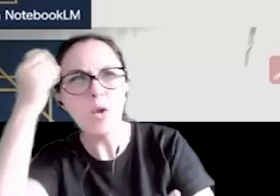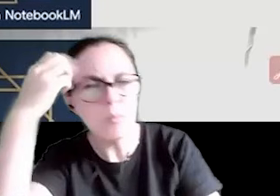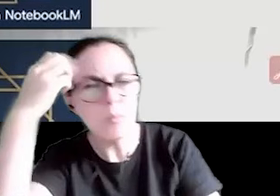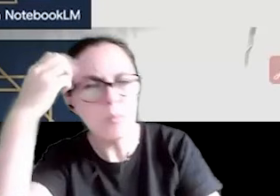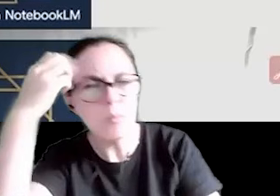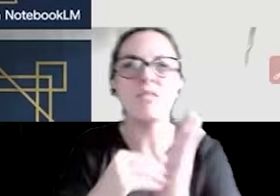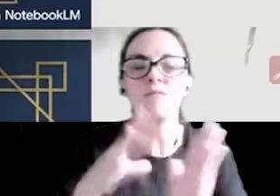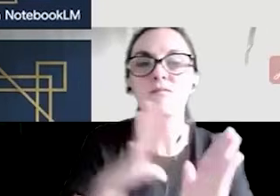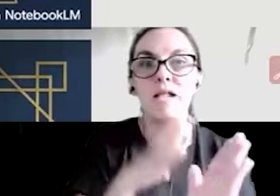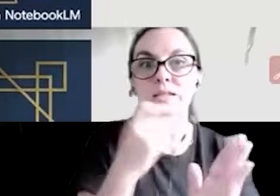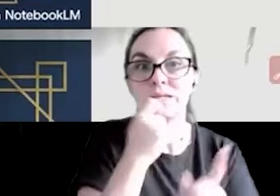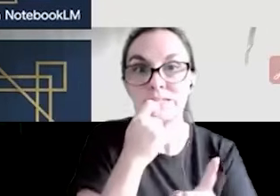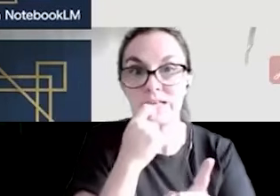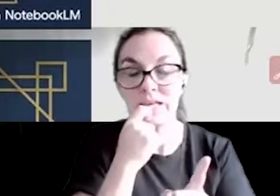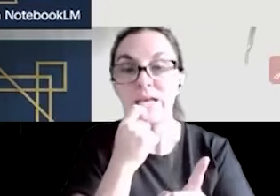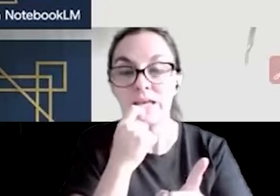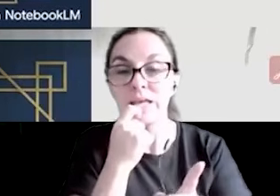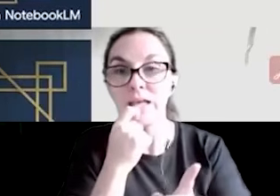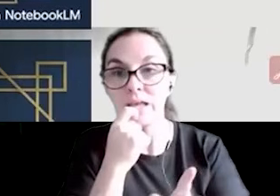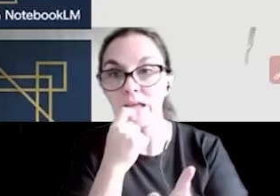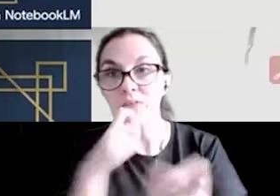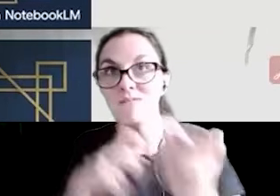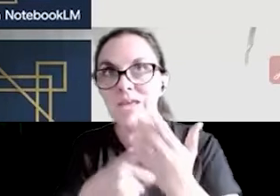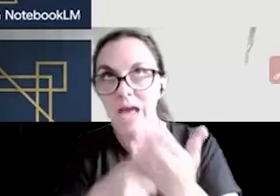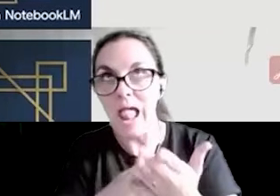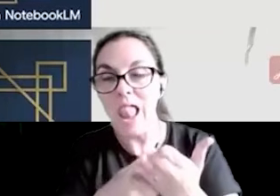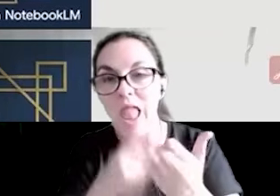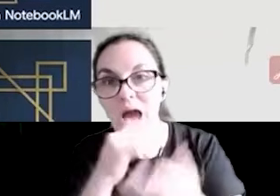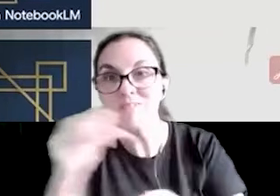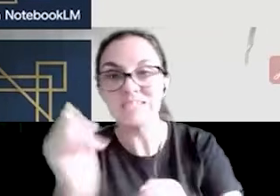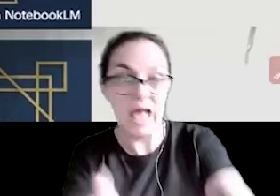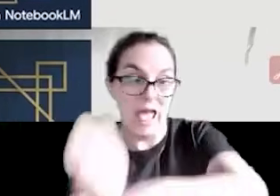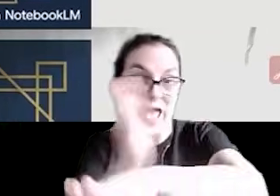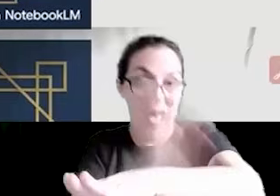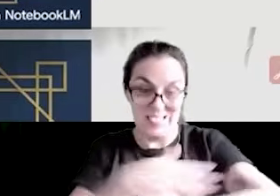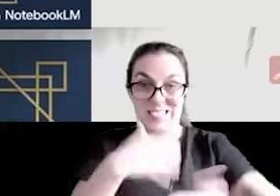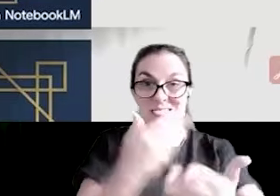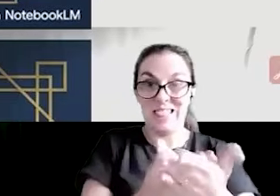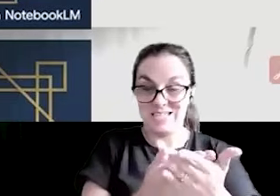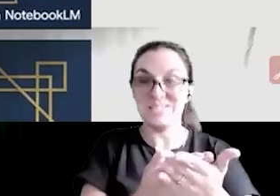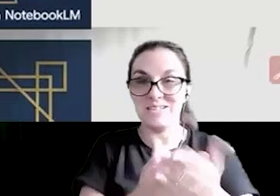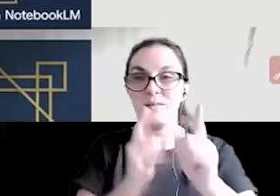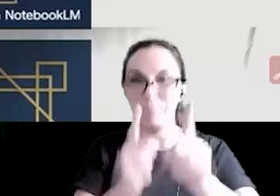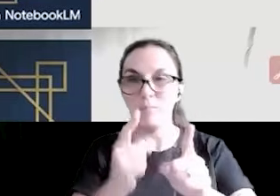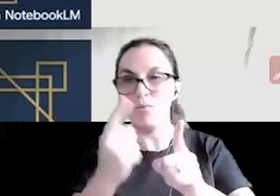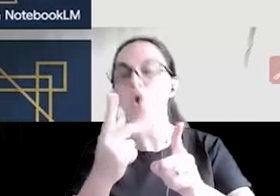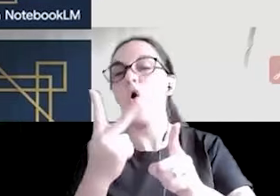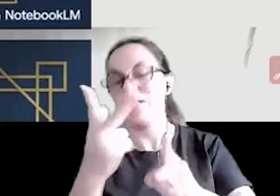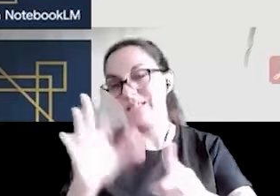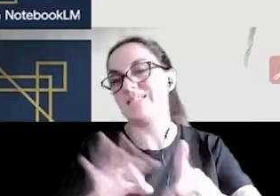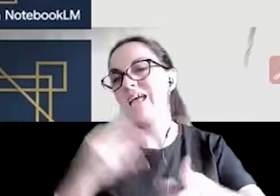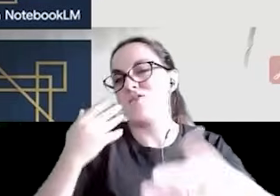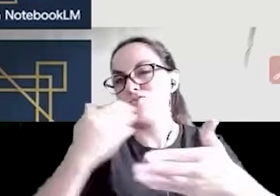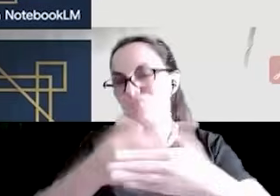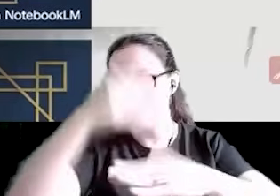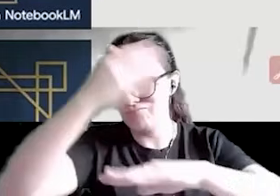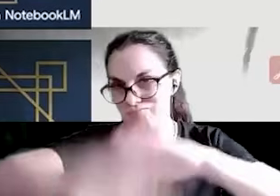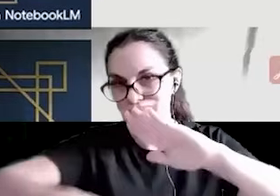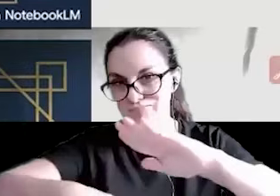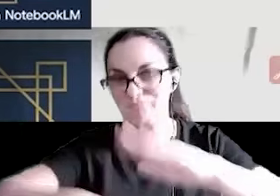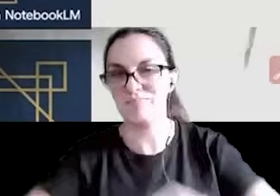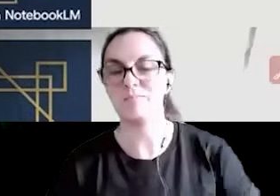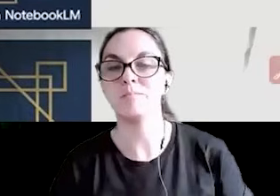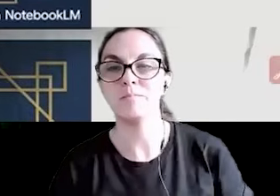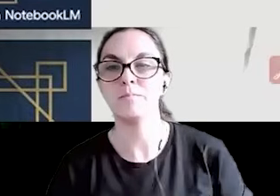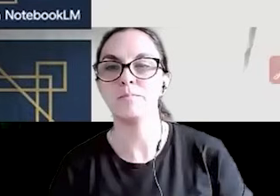intervención notificada por el fisco, sigue manteniéndose con el plazo de prescripción de 3 años y no pasa al plazo de prescripción de